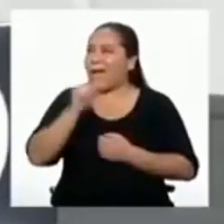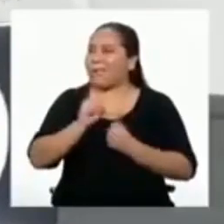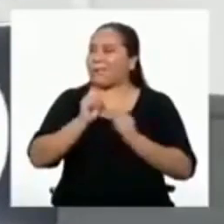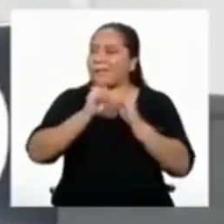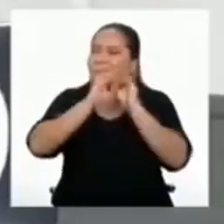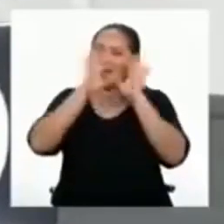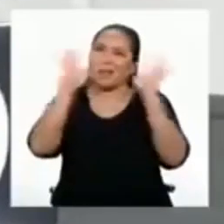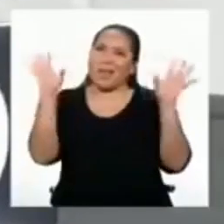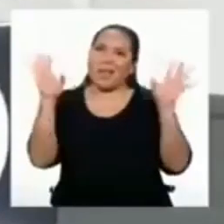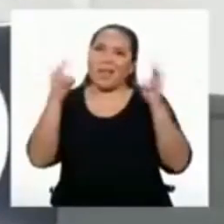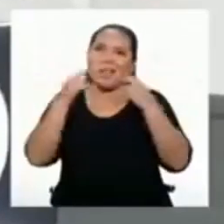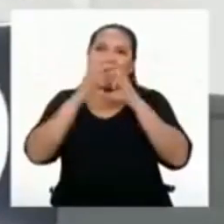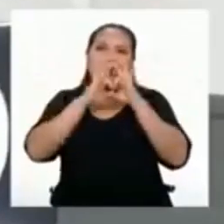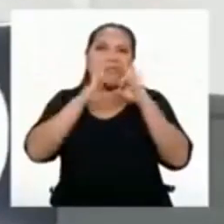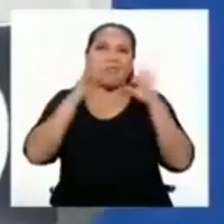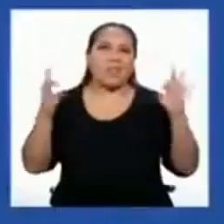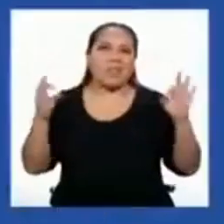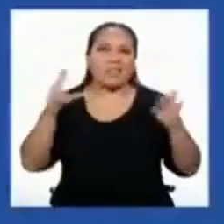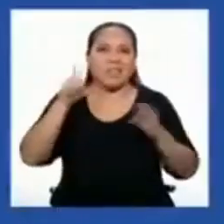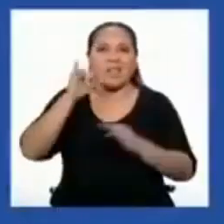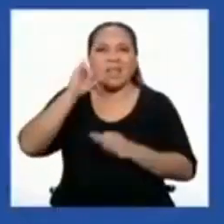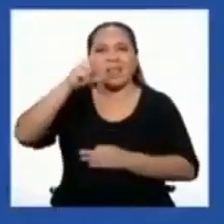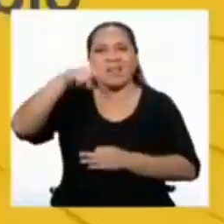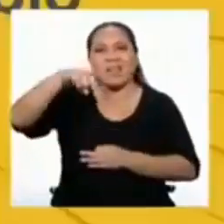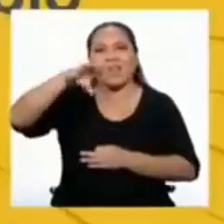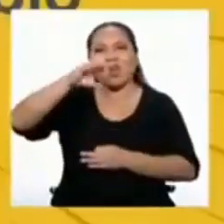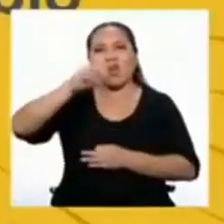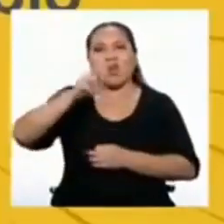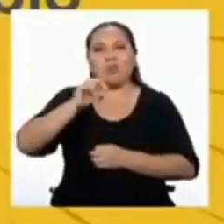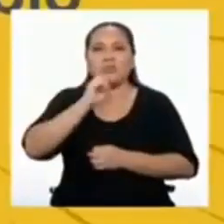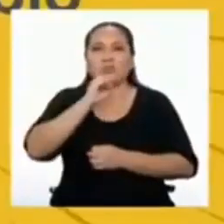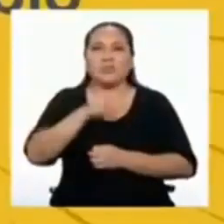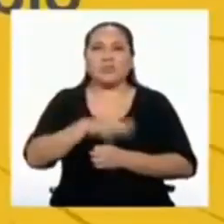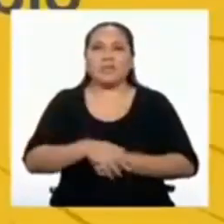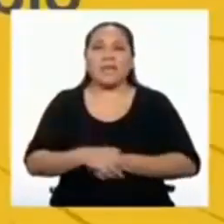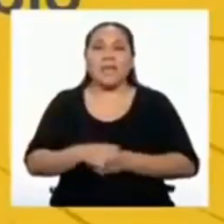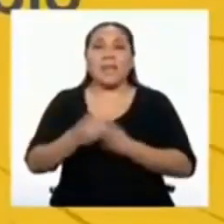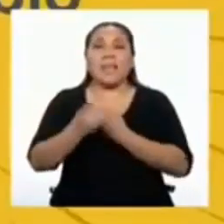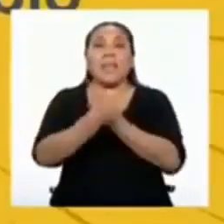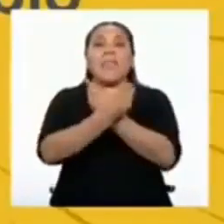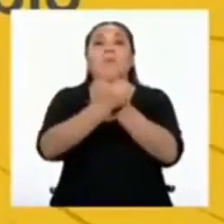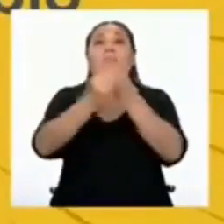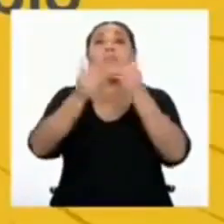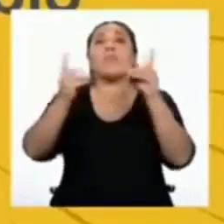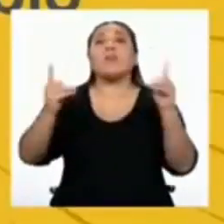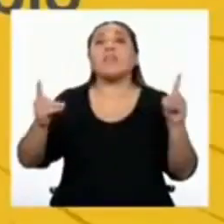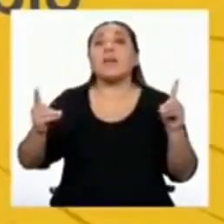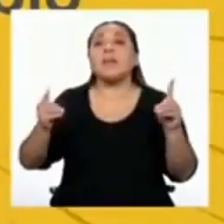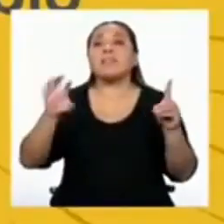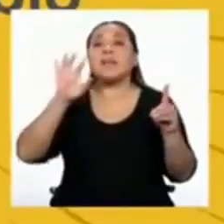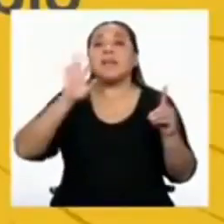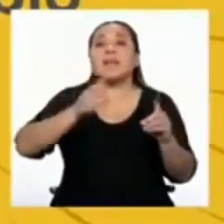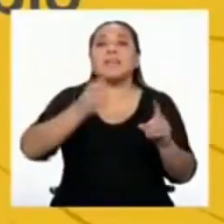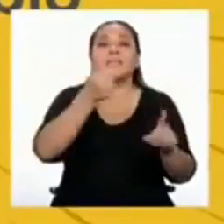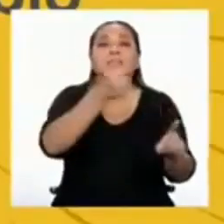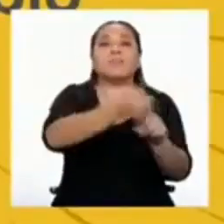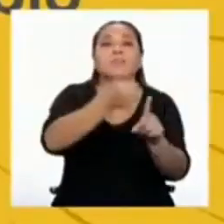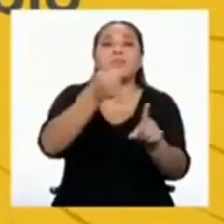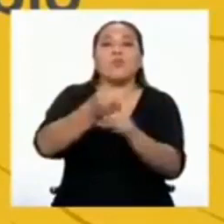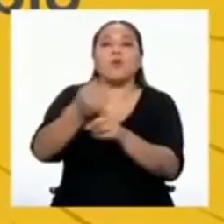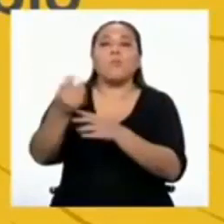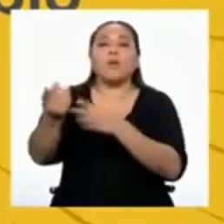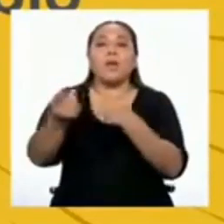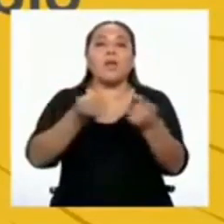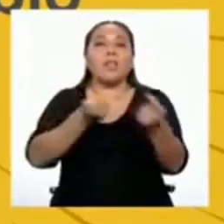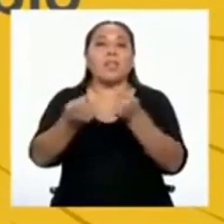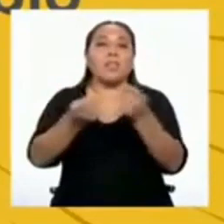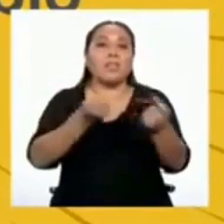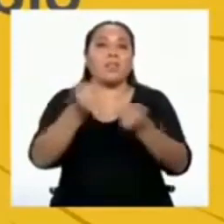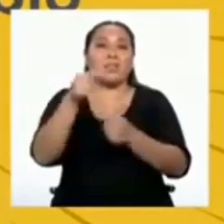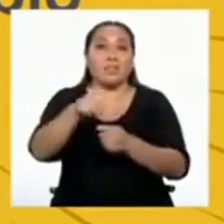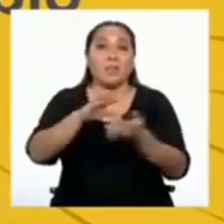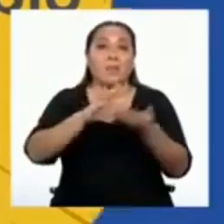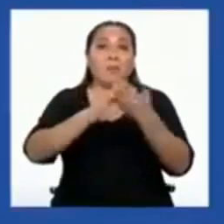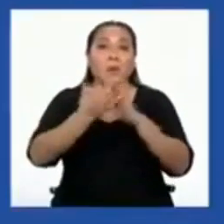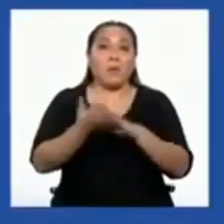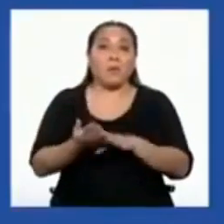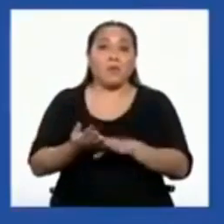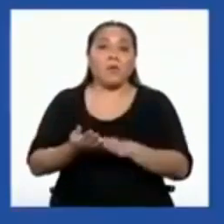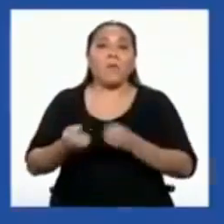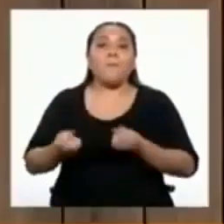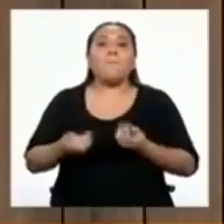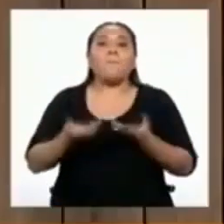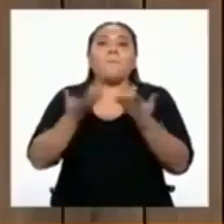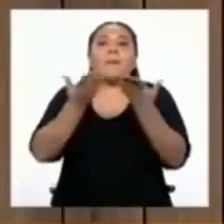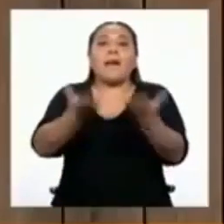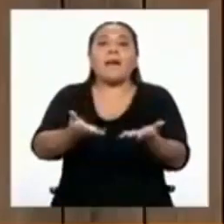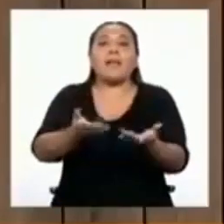claro el mensaje de la frase de Lincoln, que decía, la democracia es el gobierno del pueblo, por el pueblo y para el